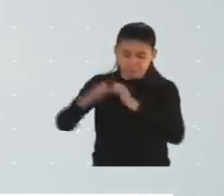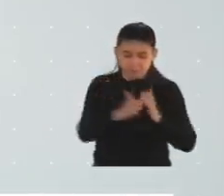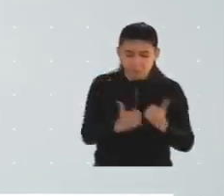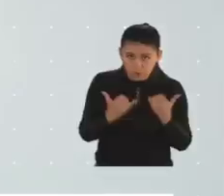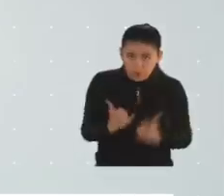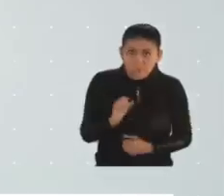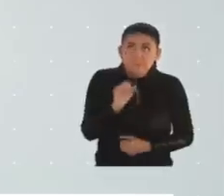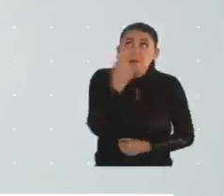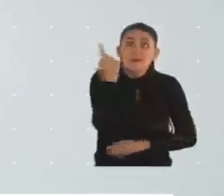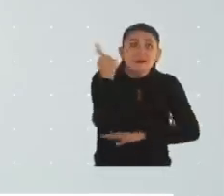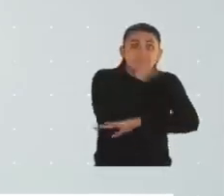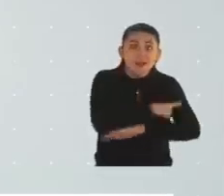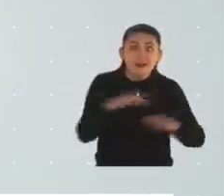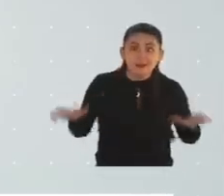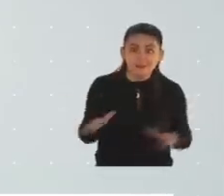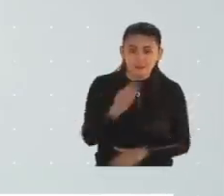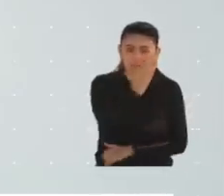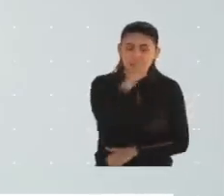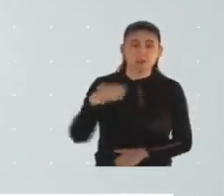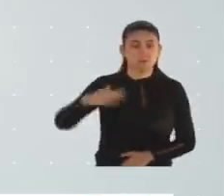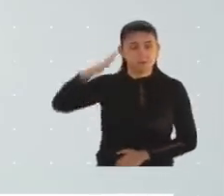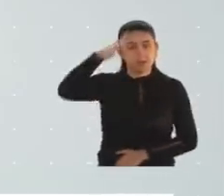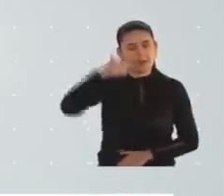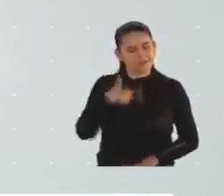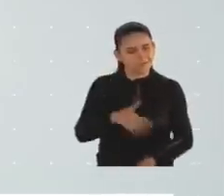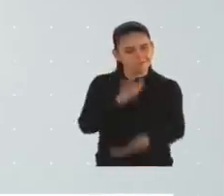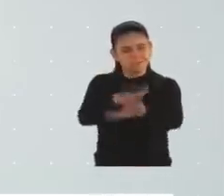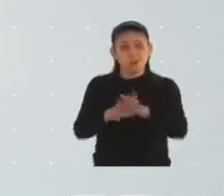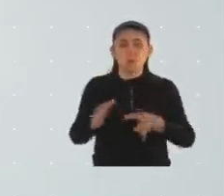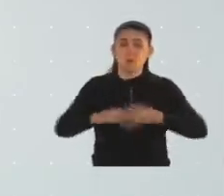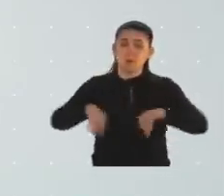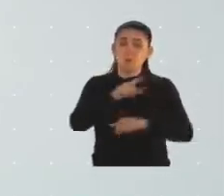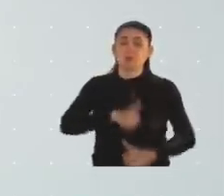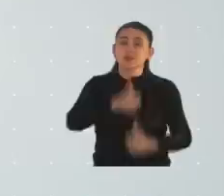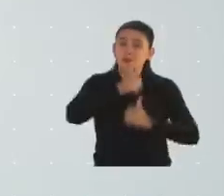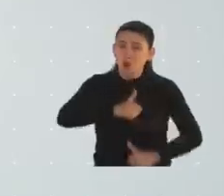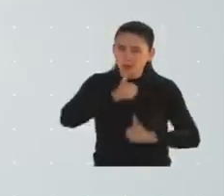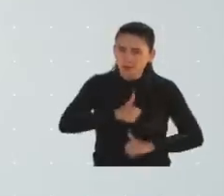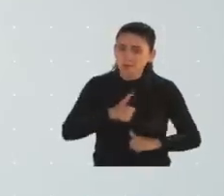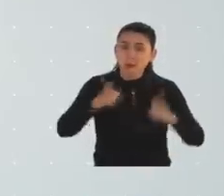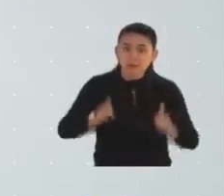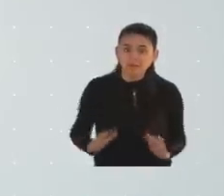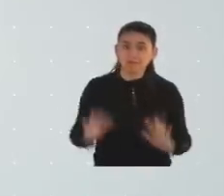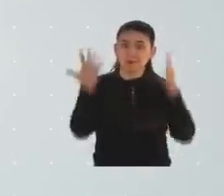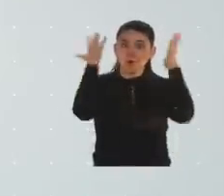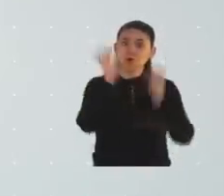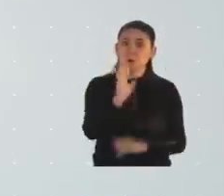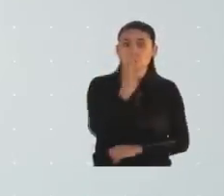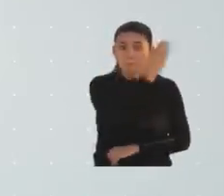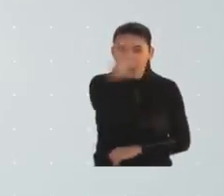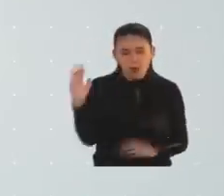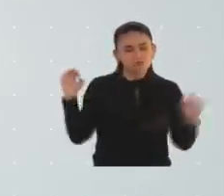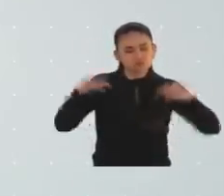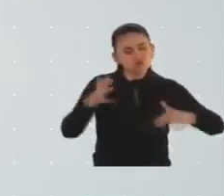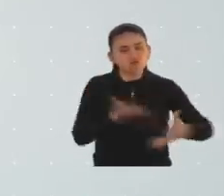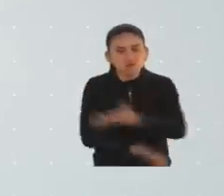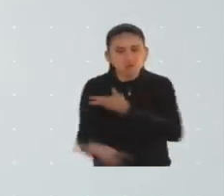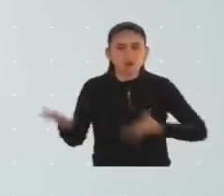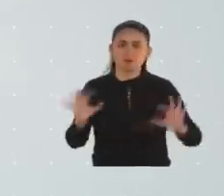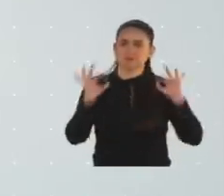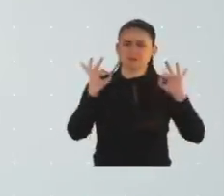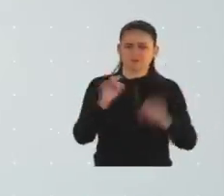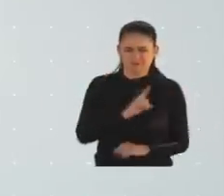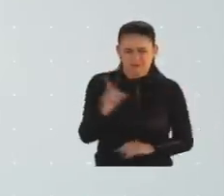primer evento, las autoridades hacen un llamado a la tolerancia para evitar que la fiesta más alegre de Colombia se vea empañada